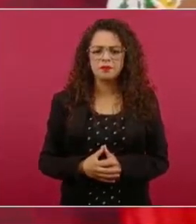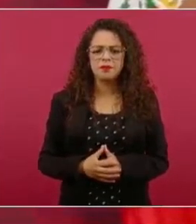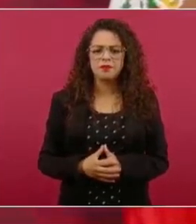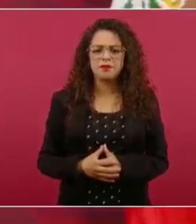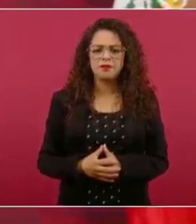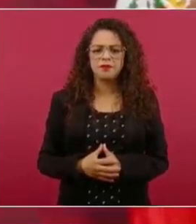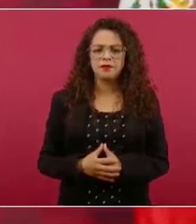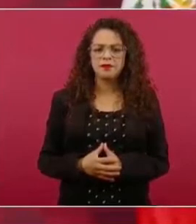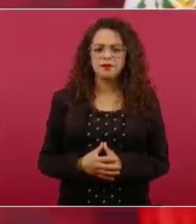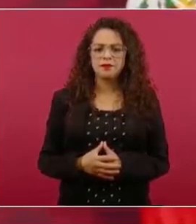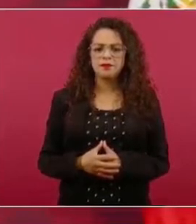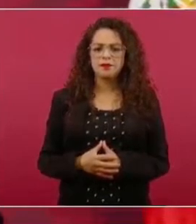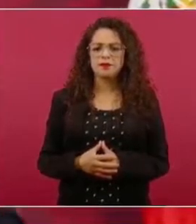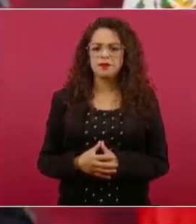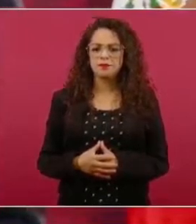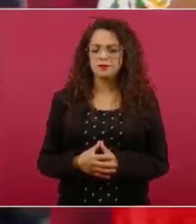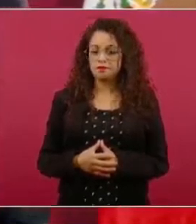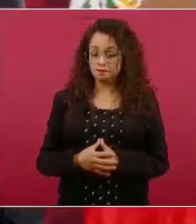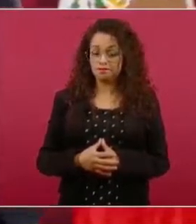ha recobrado